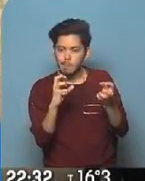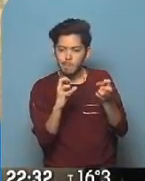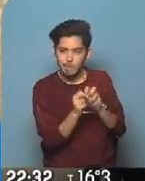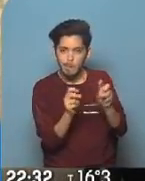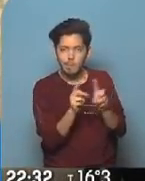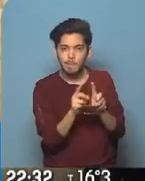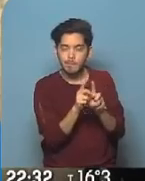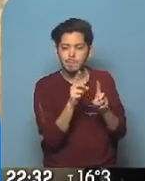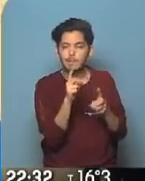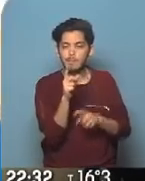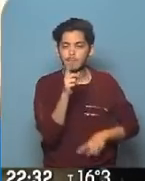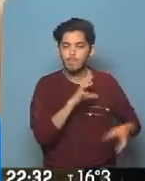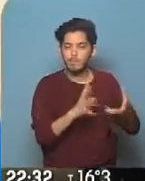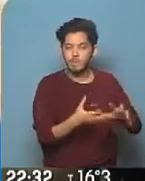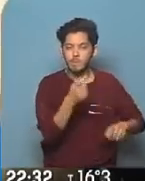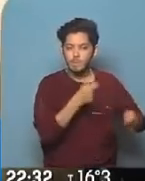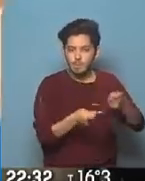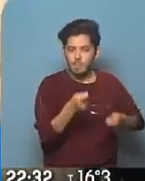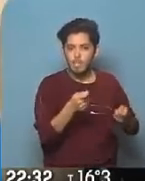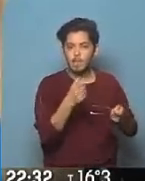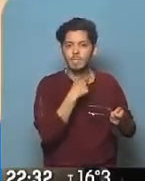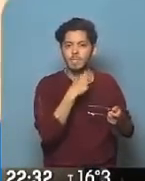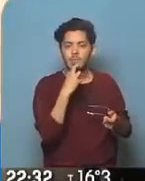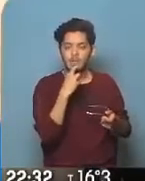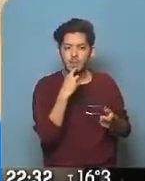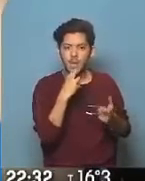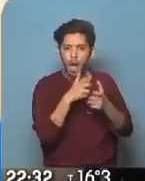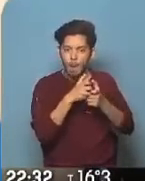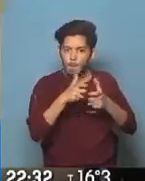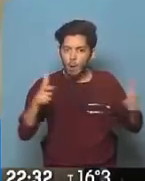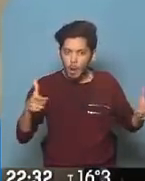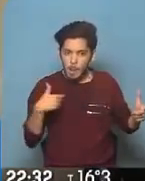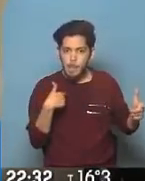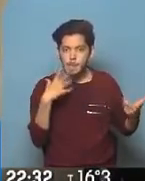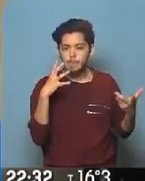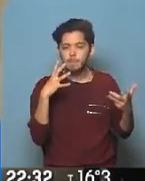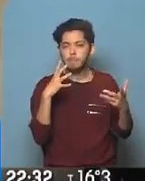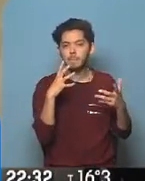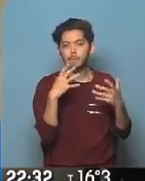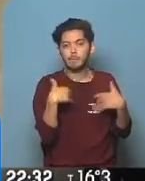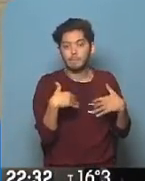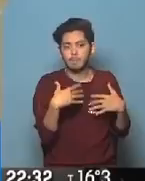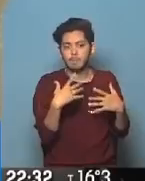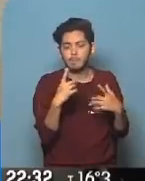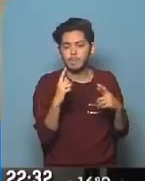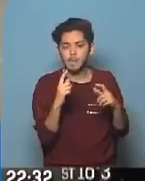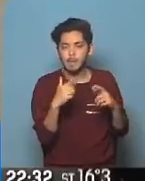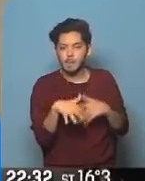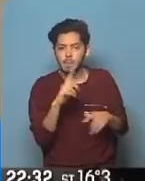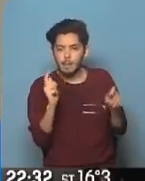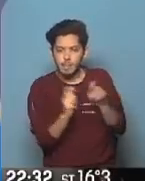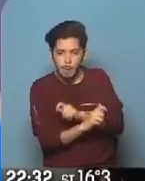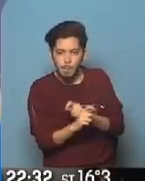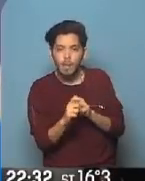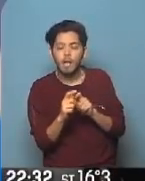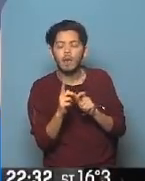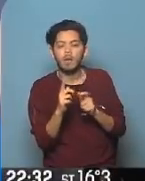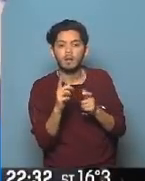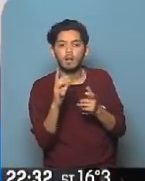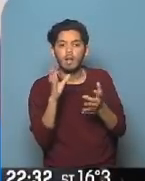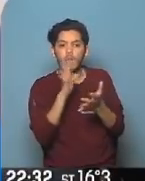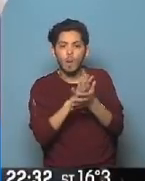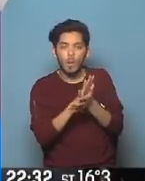jugada que pretende Trump es amplia y su onda expansiva modificará inevitablemente los balances